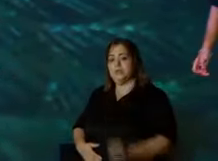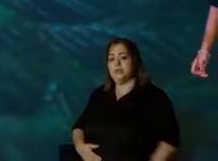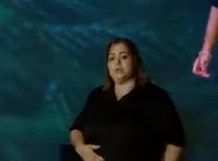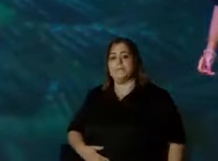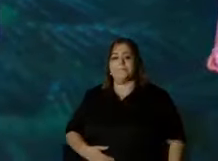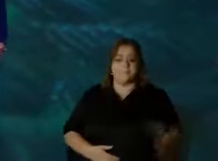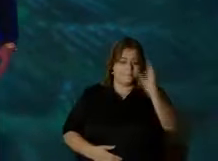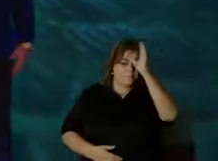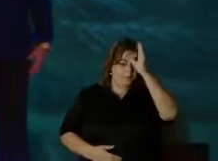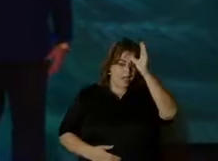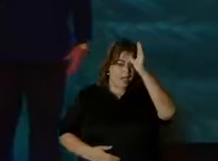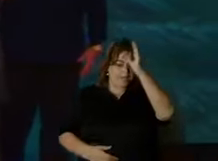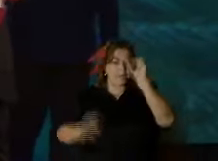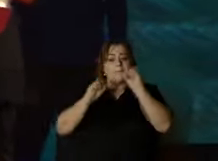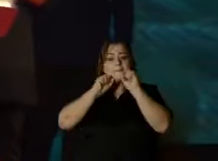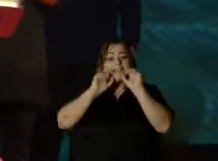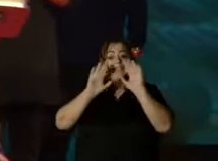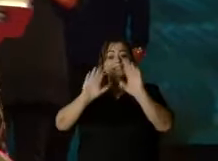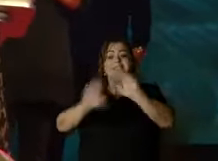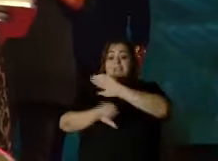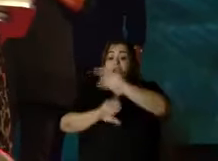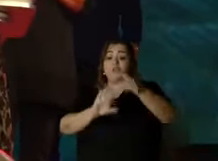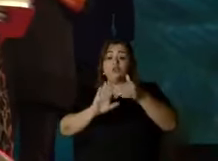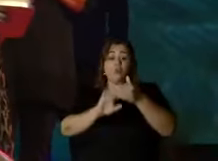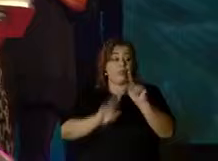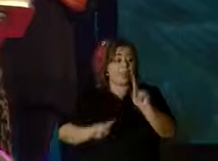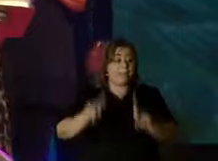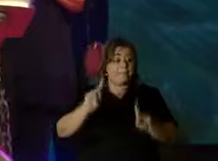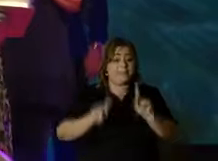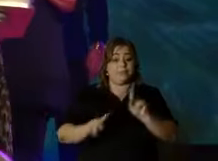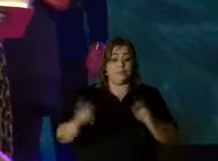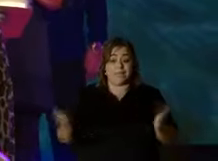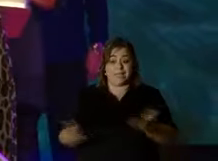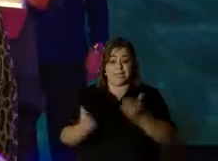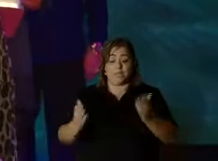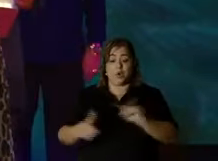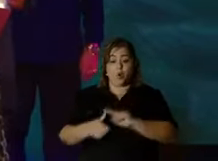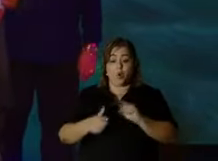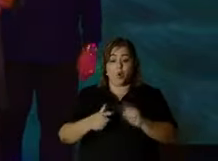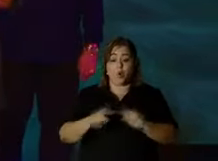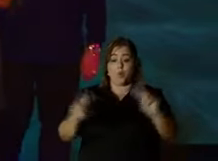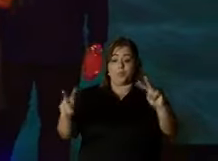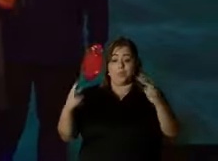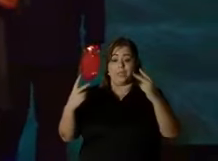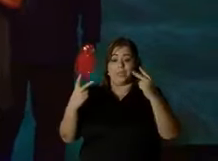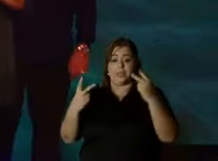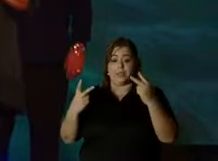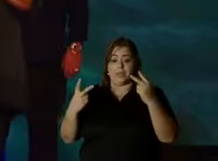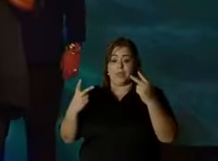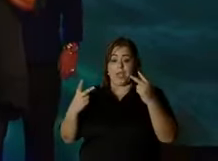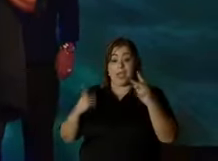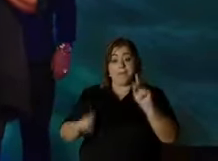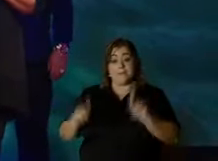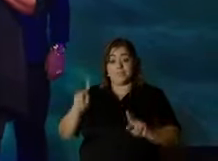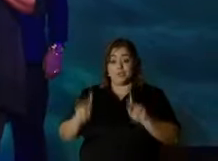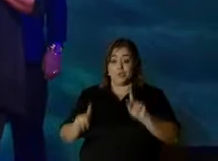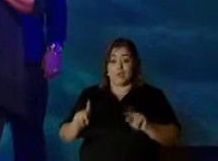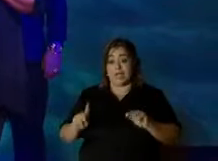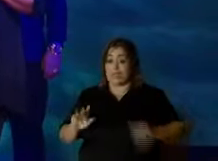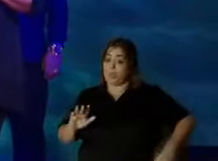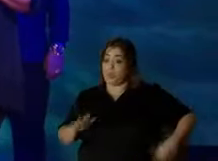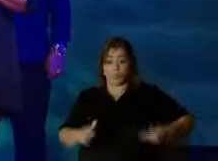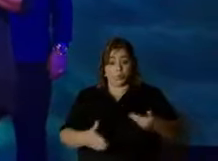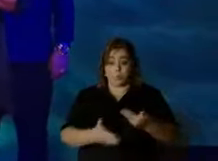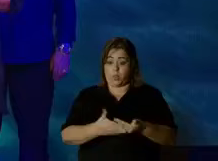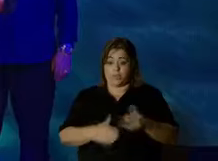Padre, bendice a todo este pueblo, a sus familias, a los que no han podido llegar a la casa, pero son de esta